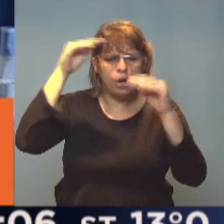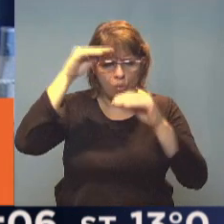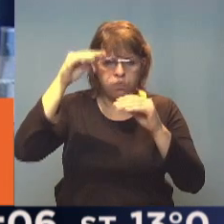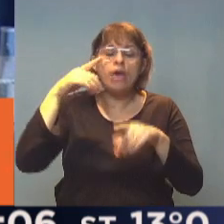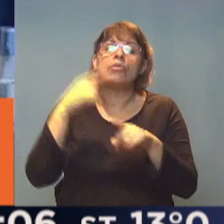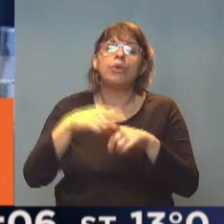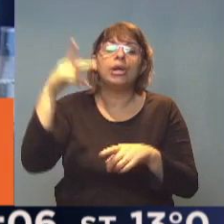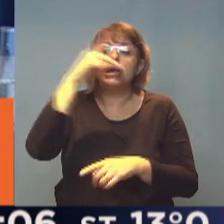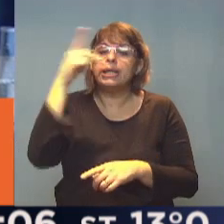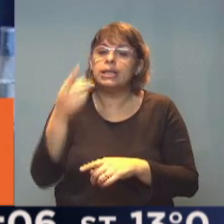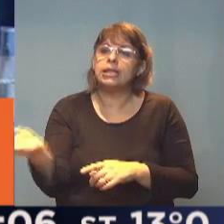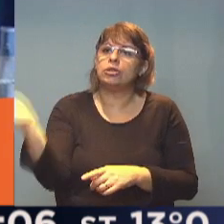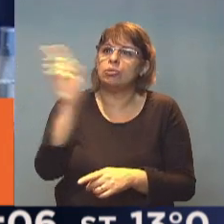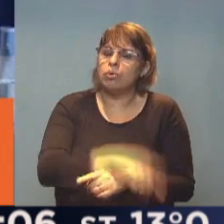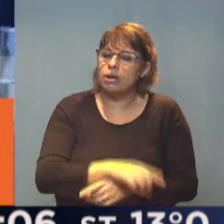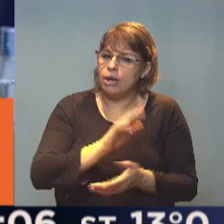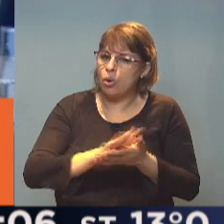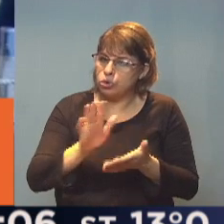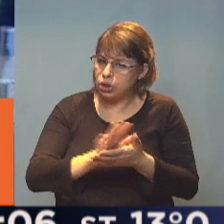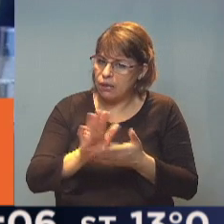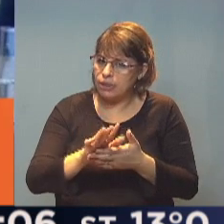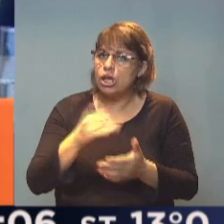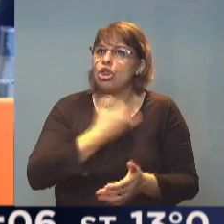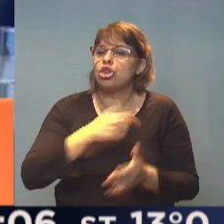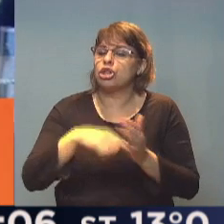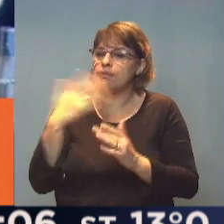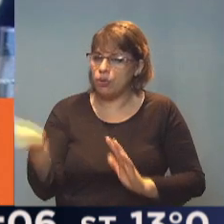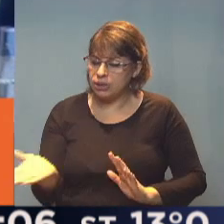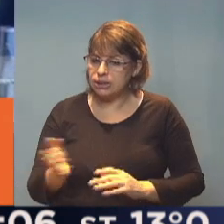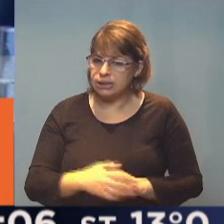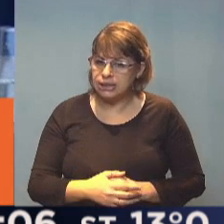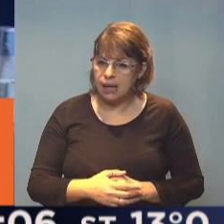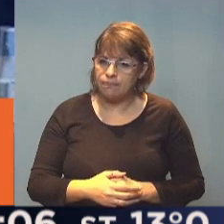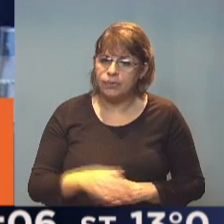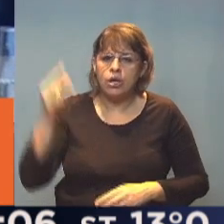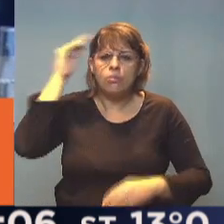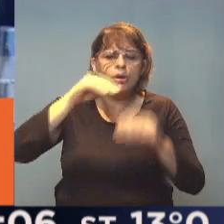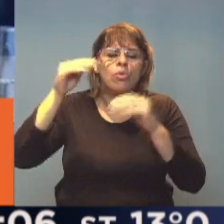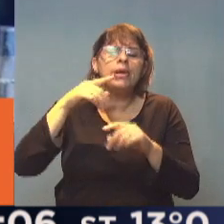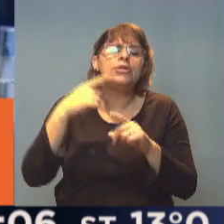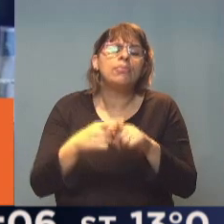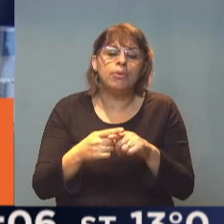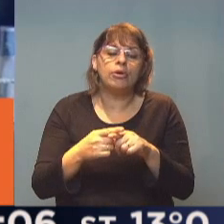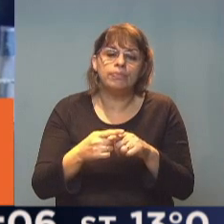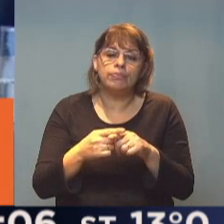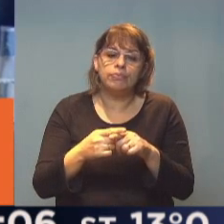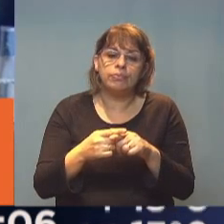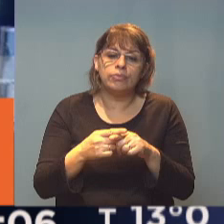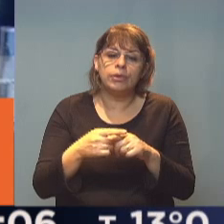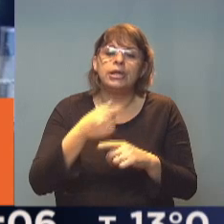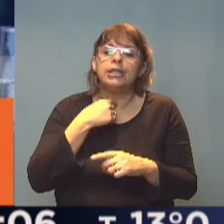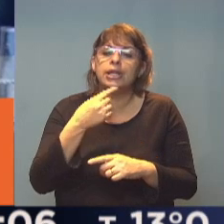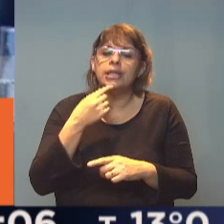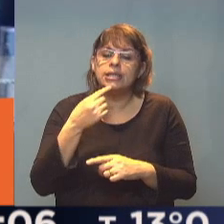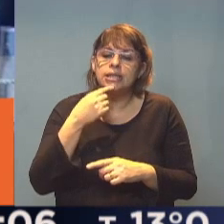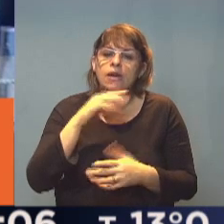el kirchnerismo vuelva a esas prácticas en la provincia de Buenos Aires. Centralmente la preocupación por lo que implica de degradación para el